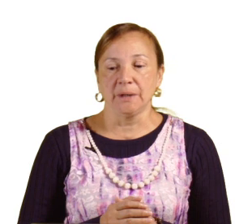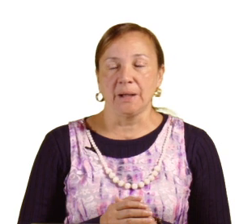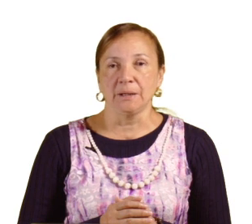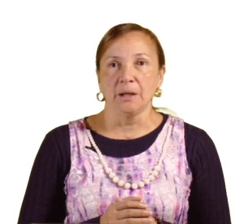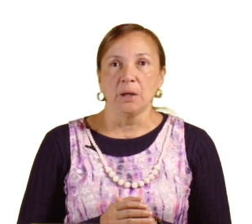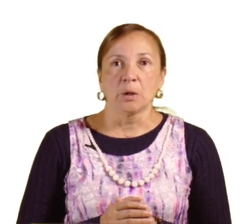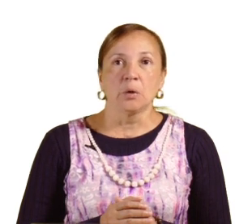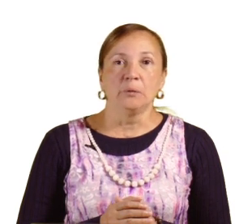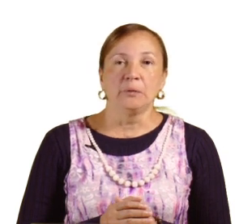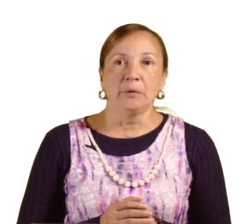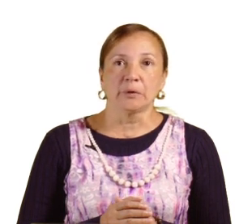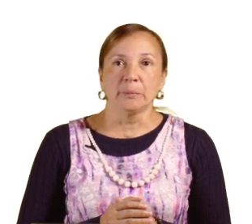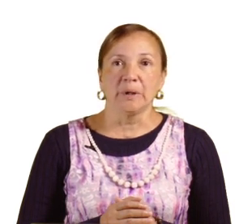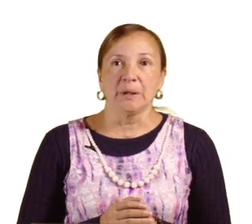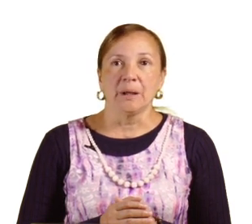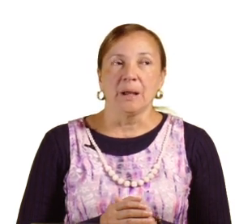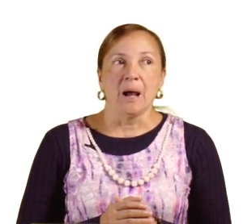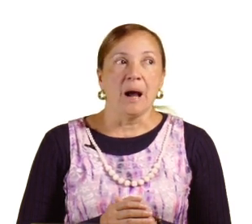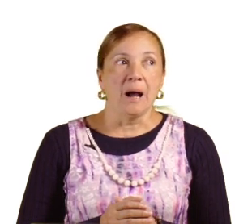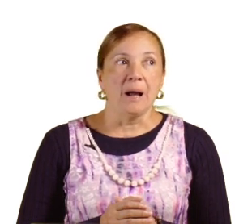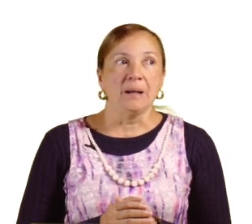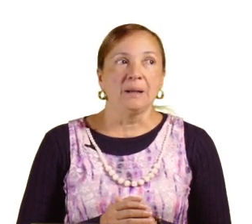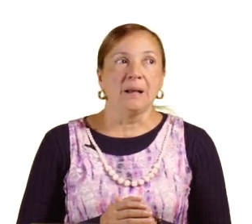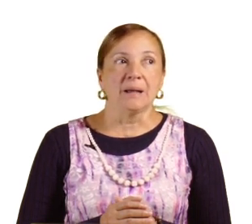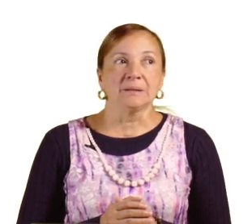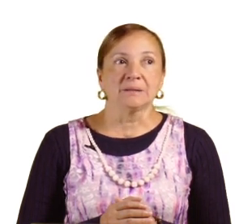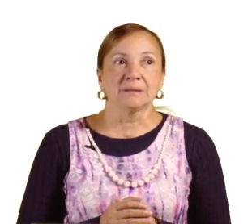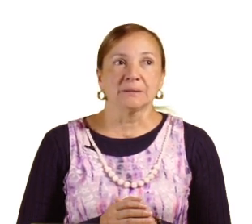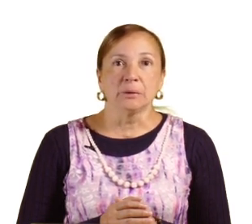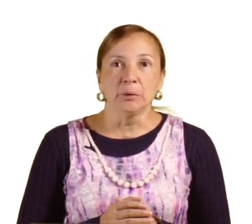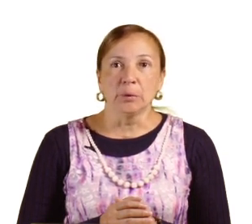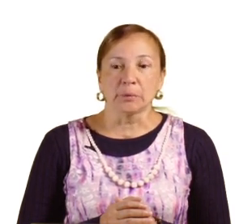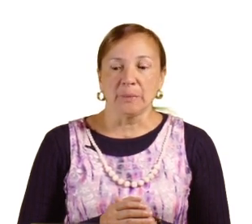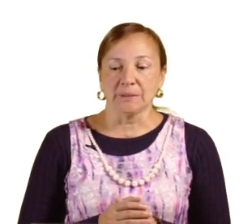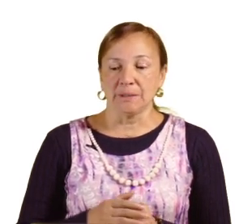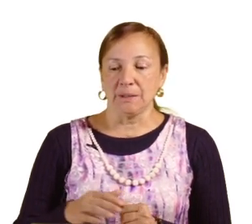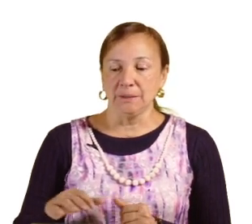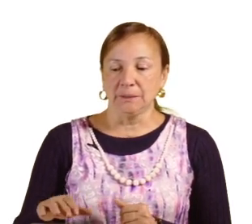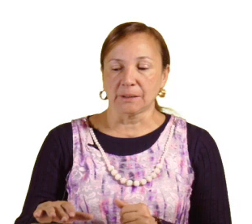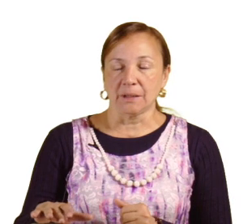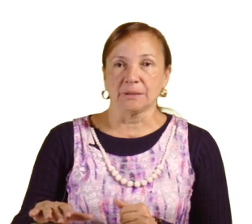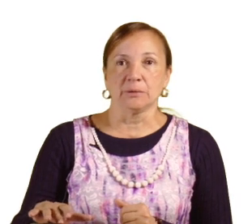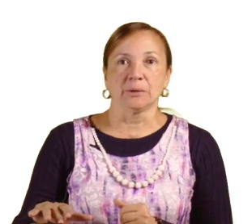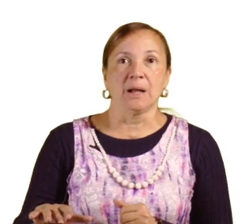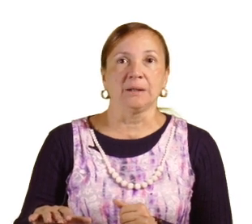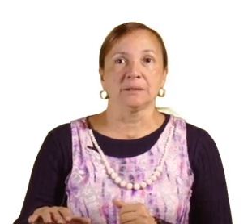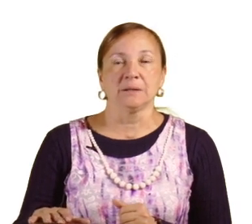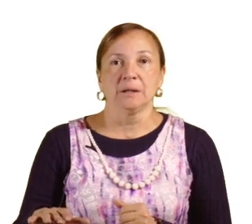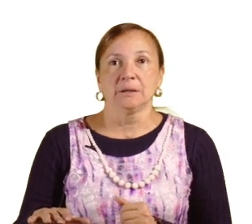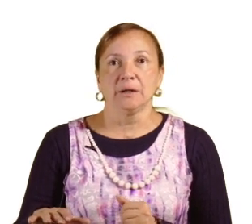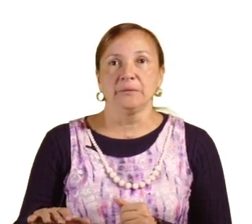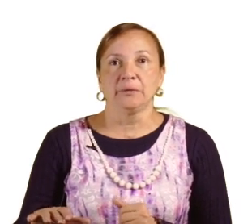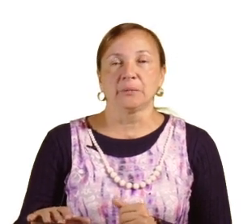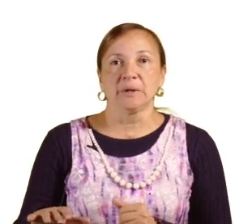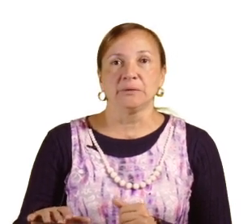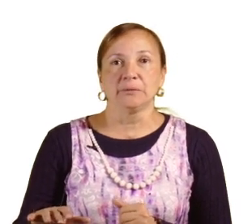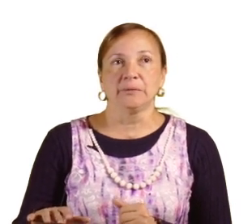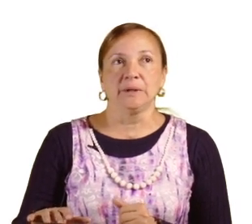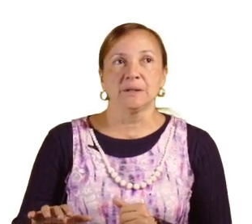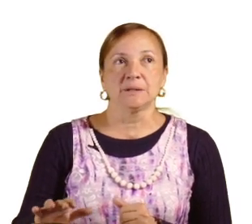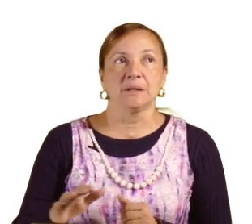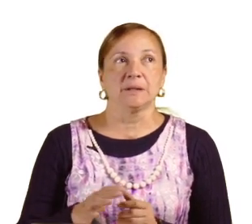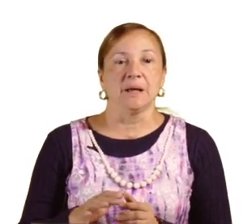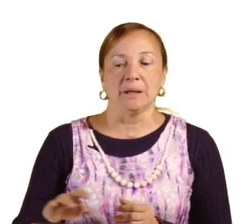propósito general conforme a las normas internacionales de